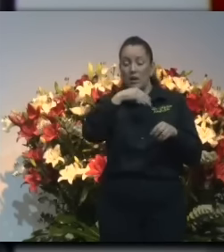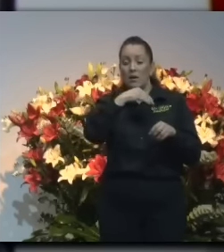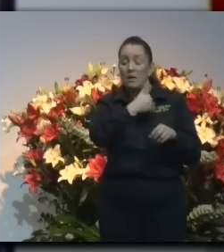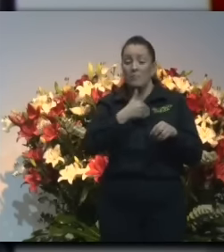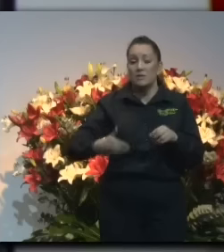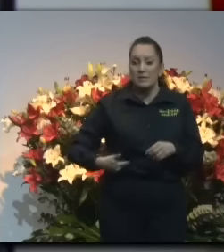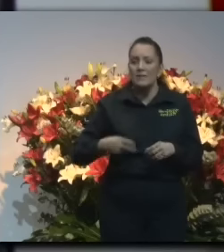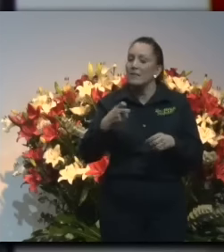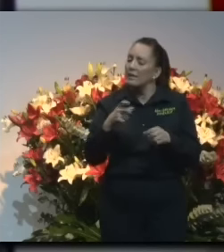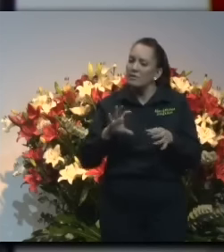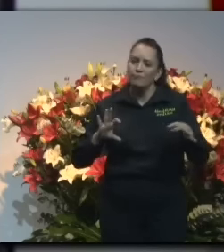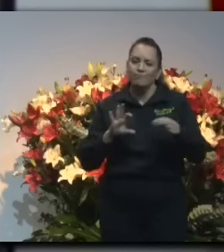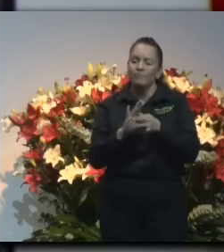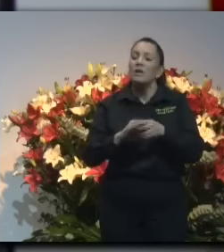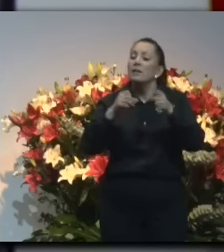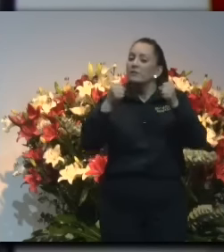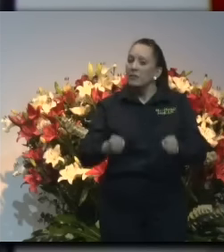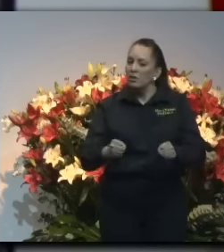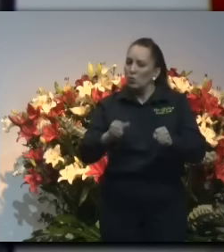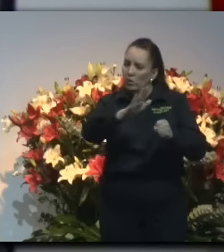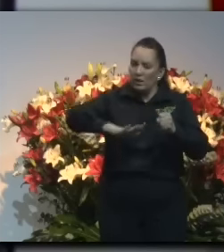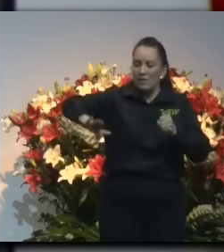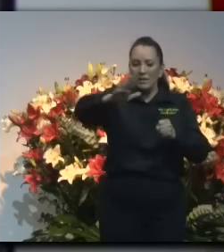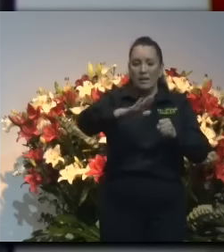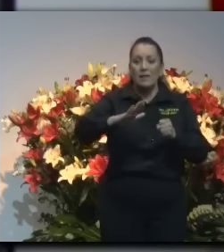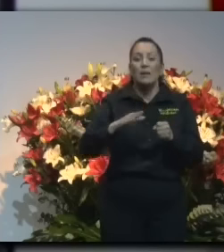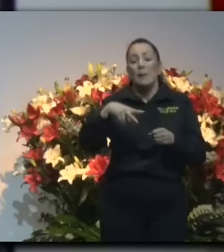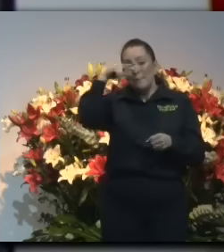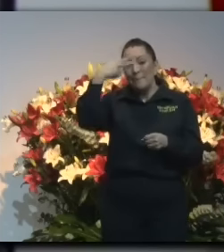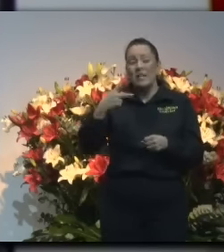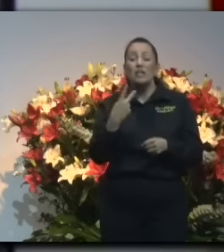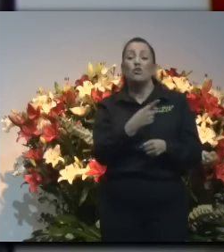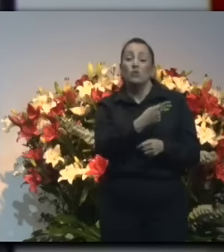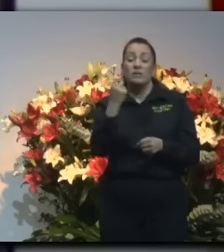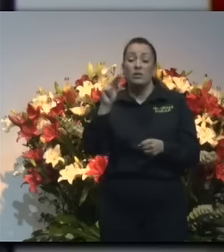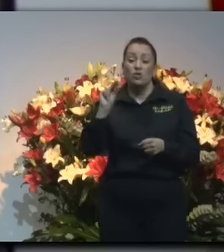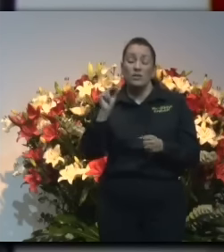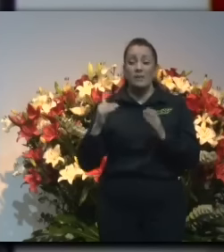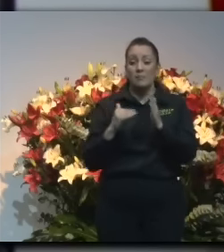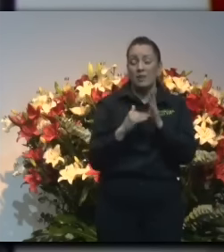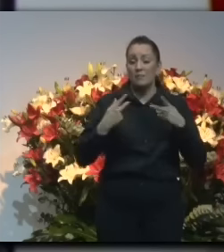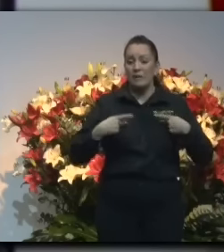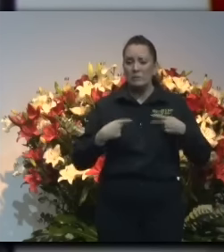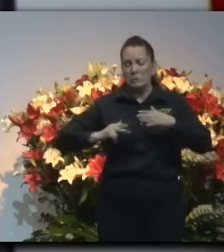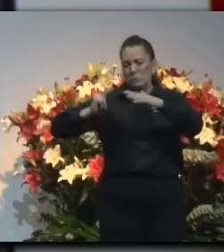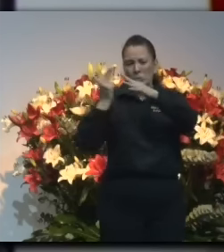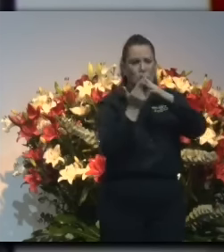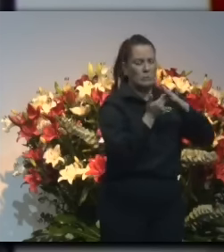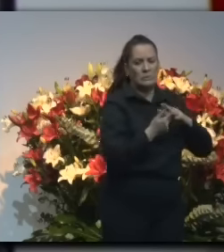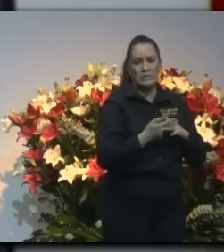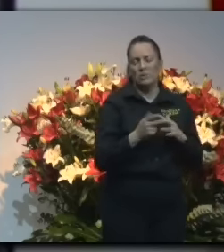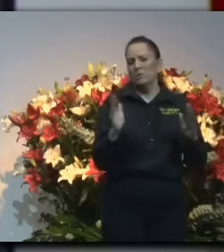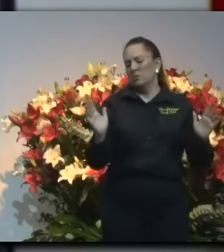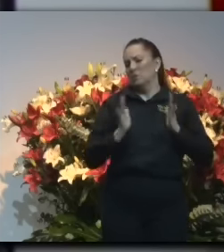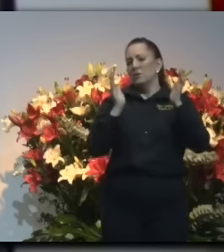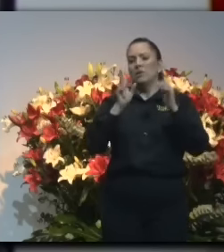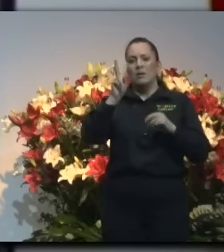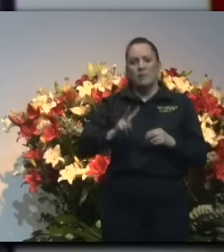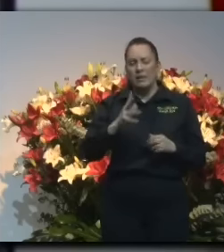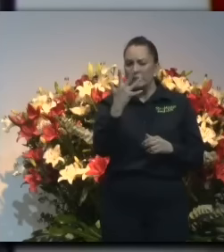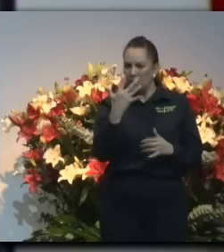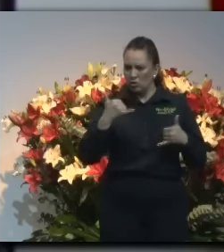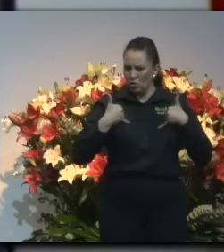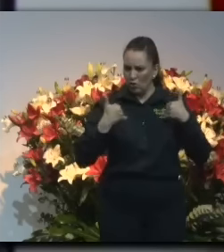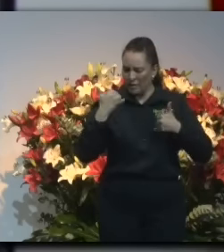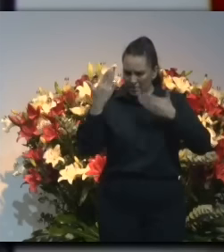pública. México está peor que nunca, 180 mil personas asesinadas. A mí me impactaron muchísimo los asesinatos de los 5